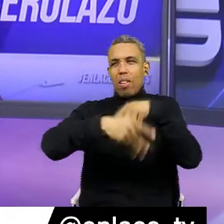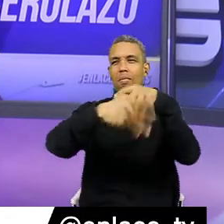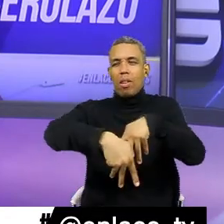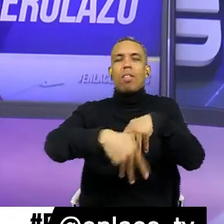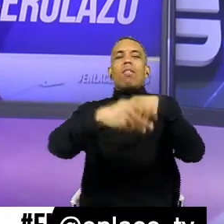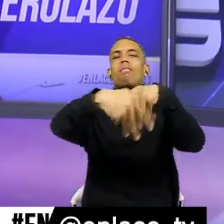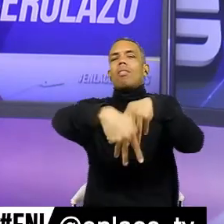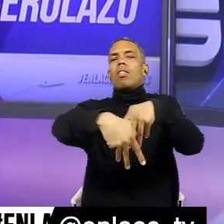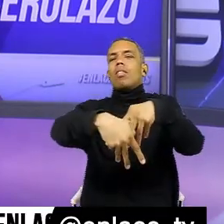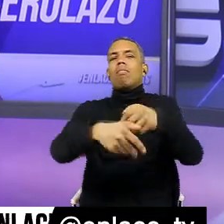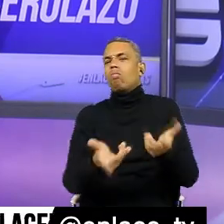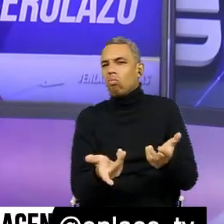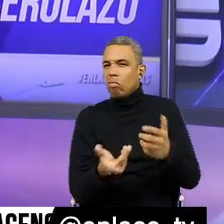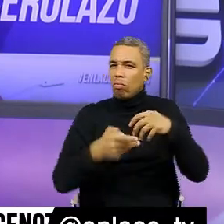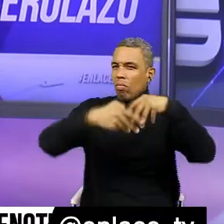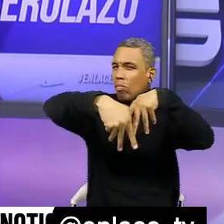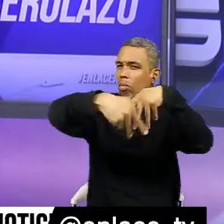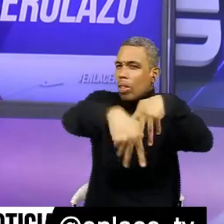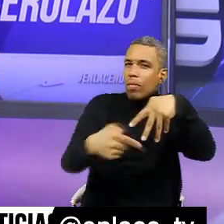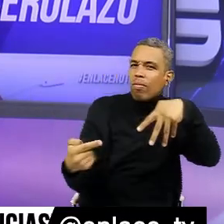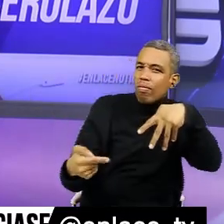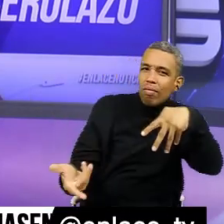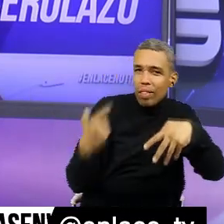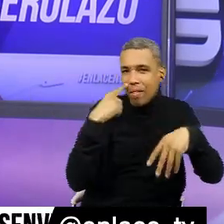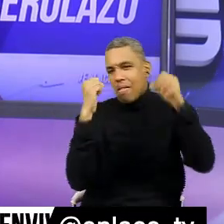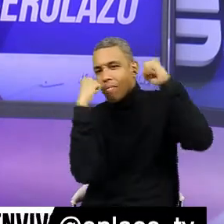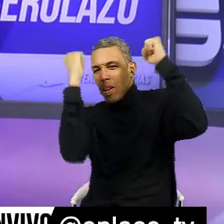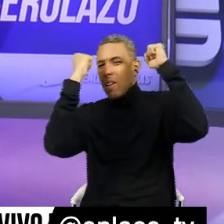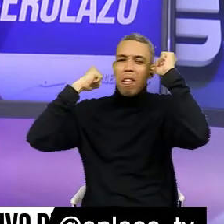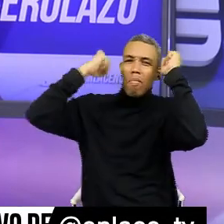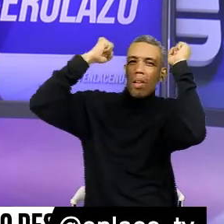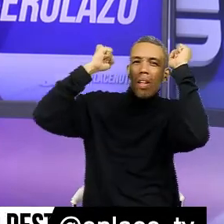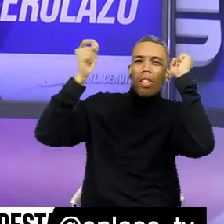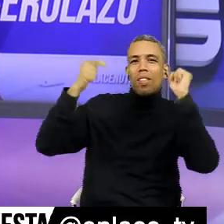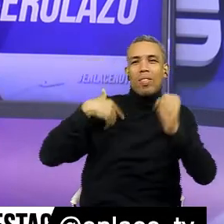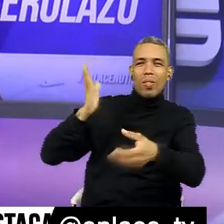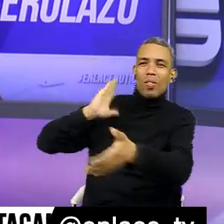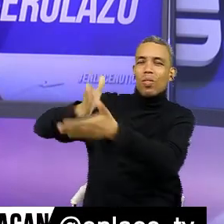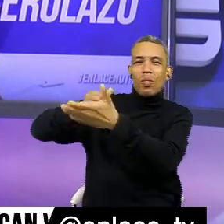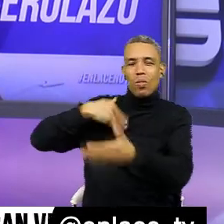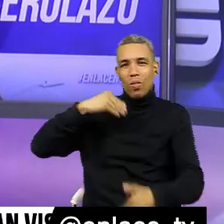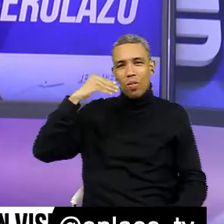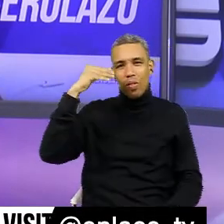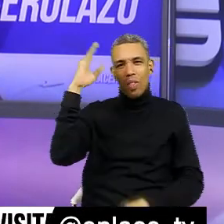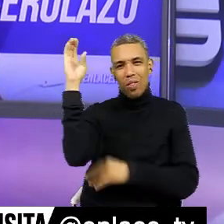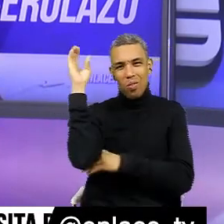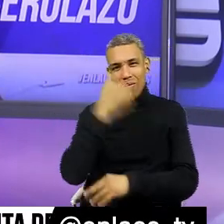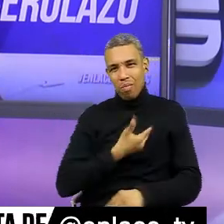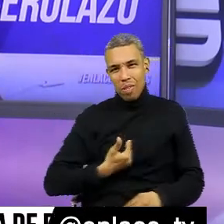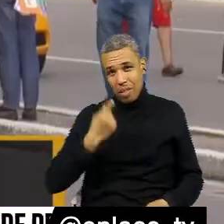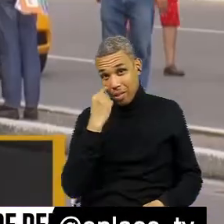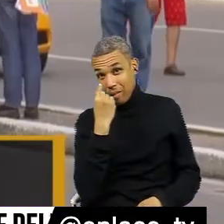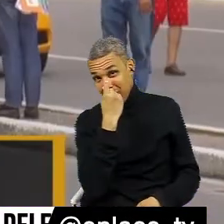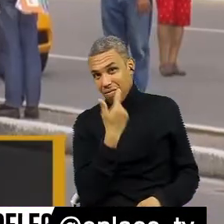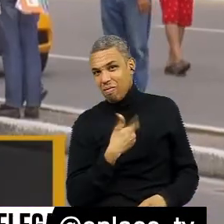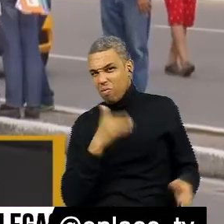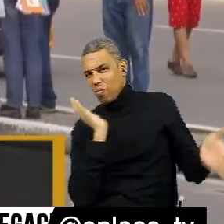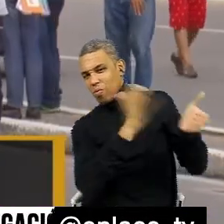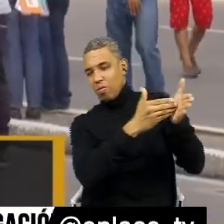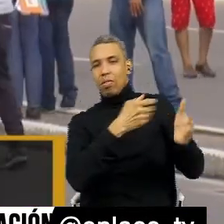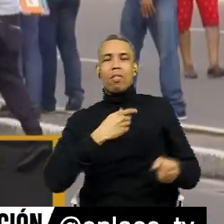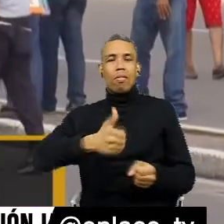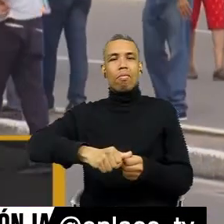miércoles en Barranca Bermeja. Reclaman a Ecopetrol la realización del proyecto de modernización de la refinería. Una jornada en defensa